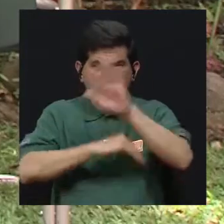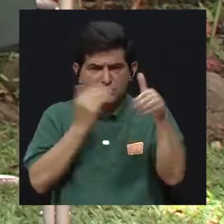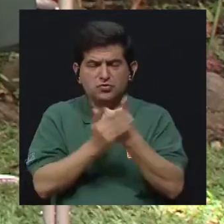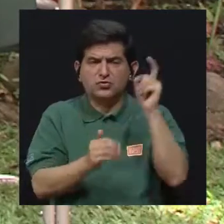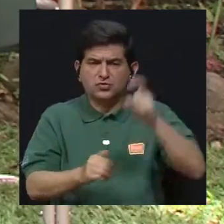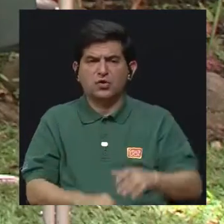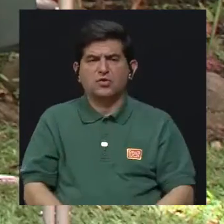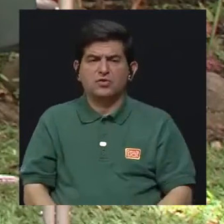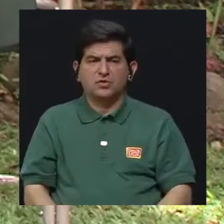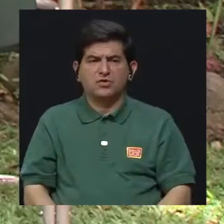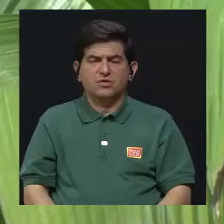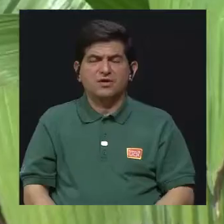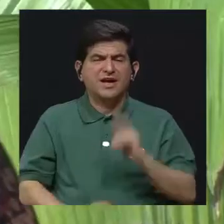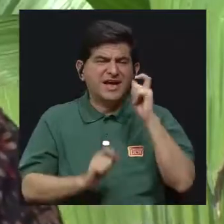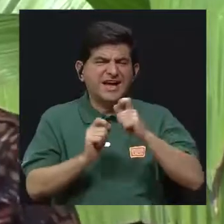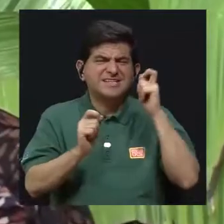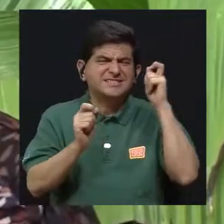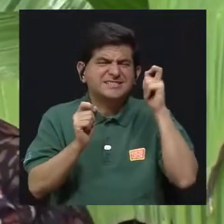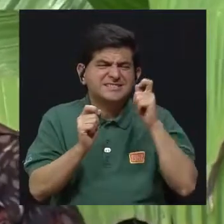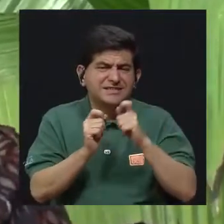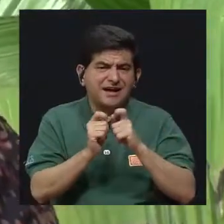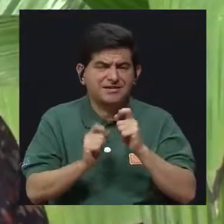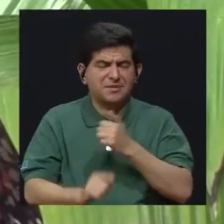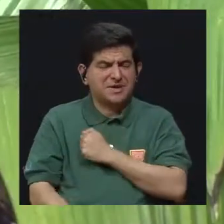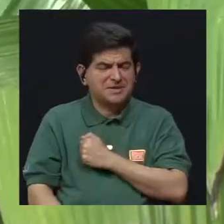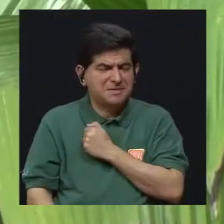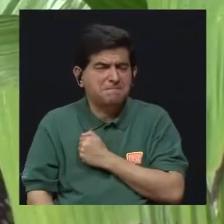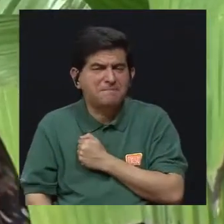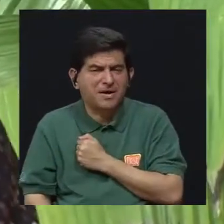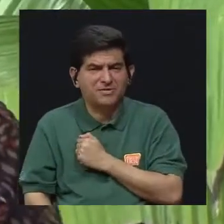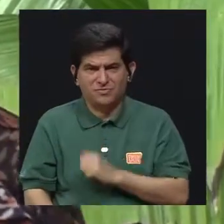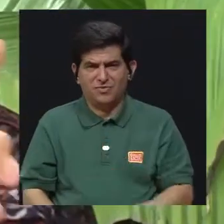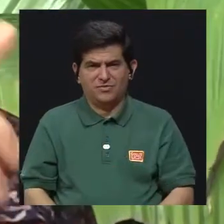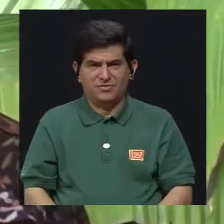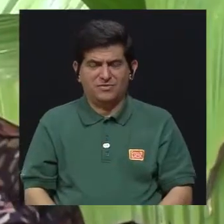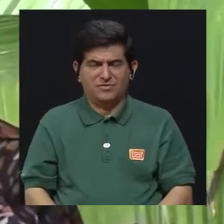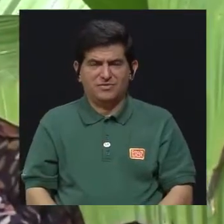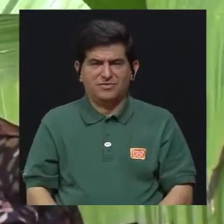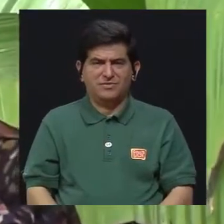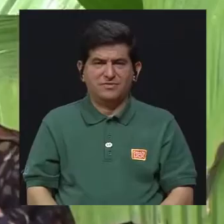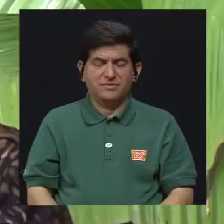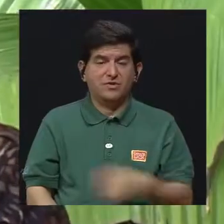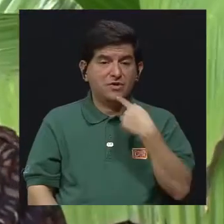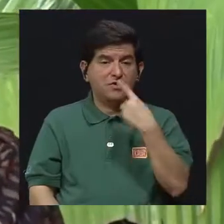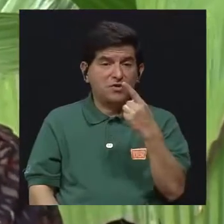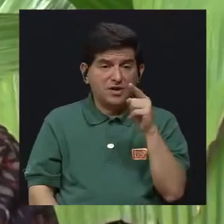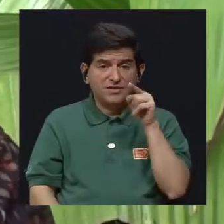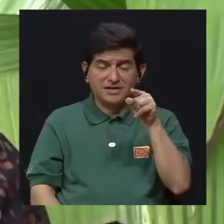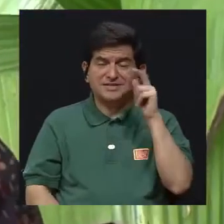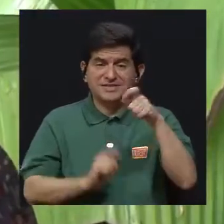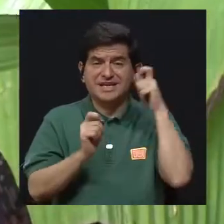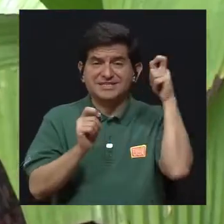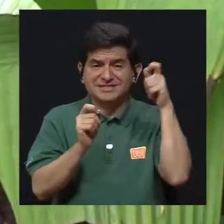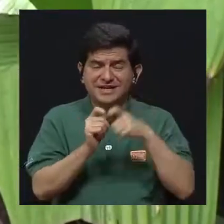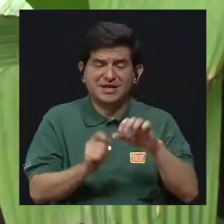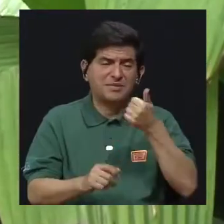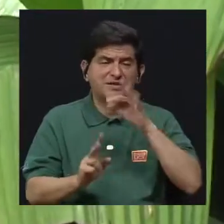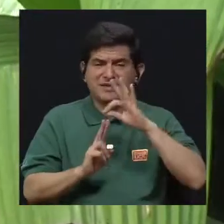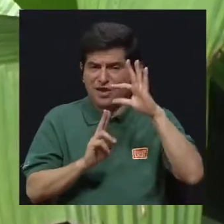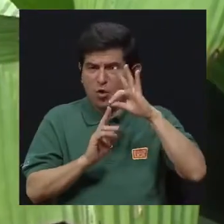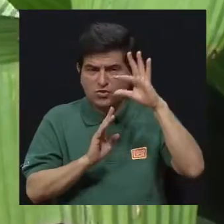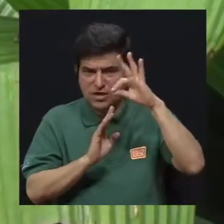reciclable, reutilizar lo que podamos reutilizar. Perdón, pero estas que nos estás mencionando son precisamente como